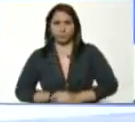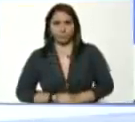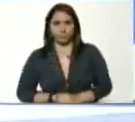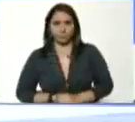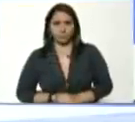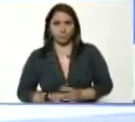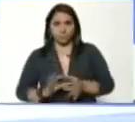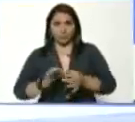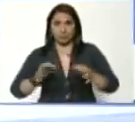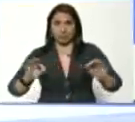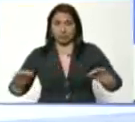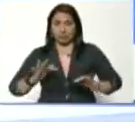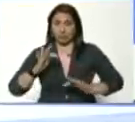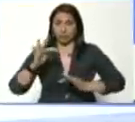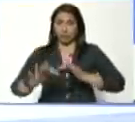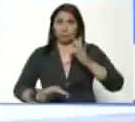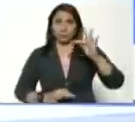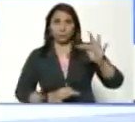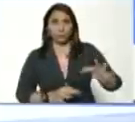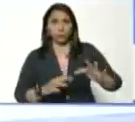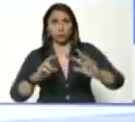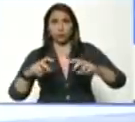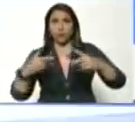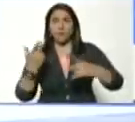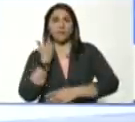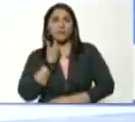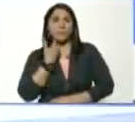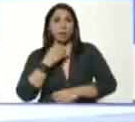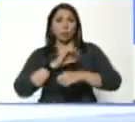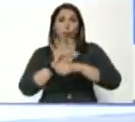la cadena de transmisión de esta variante brasilera.